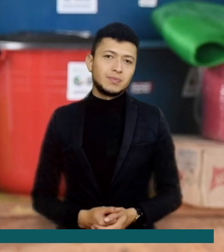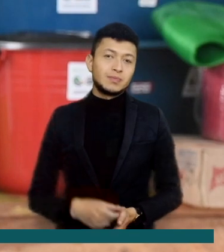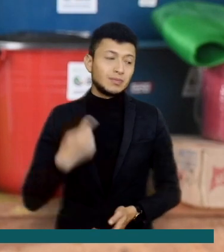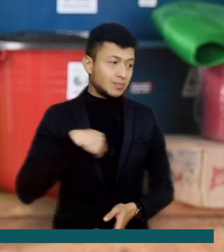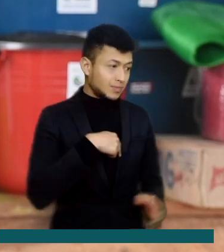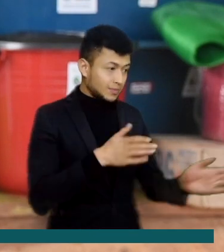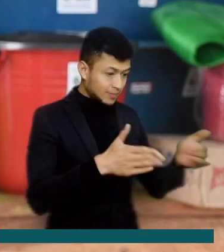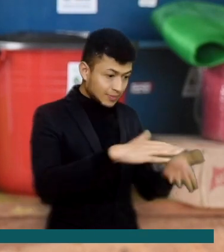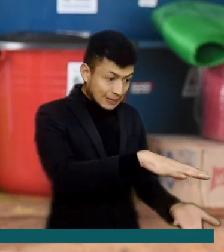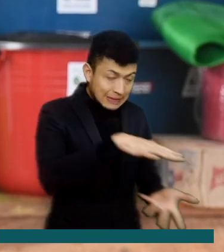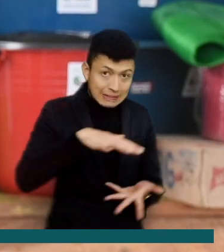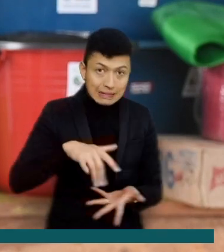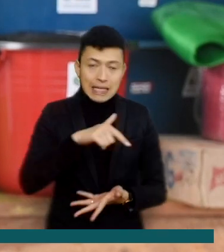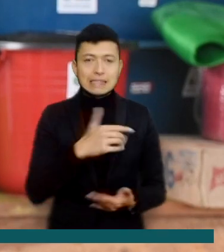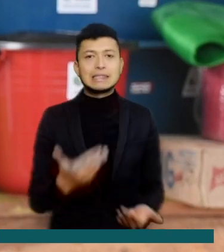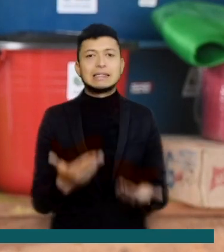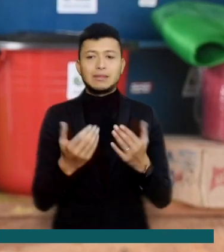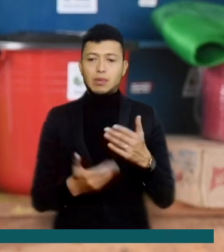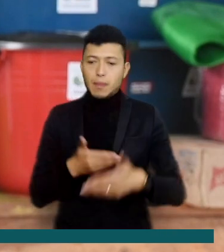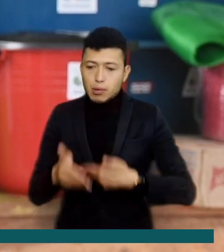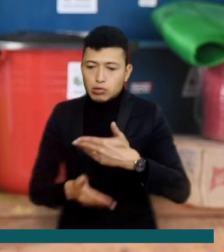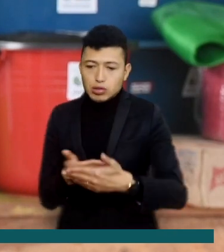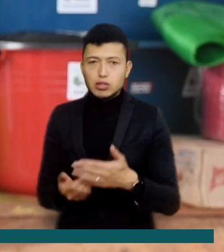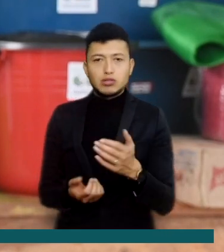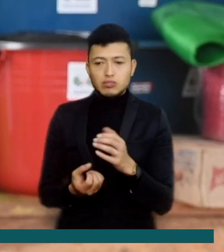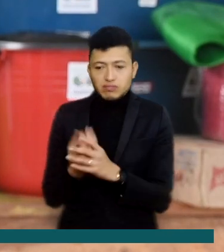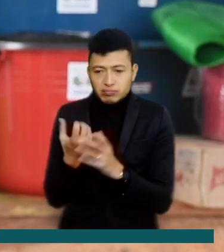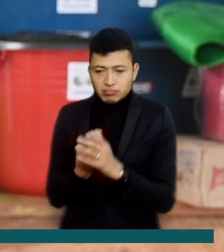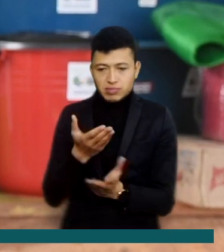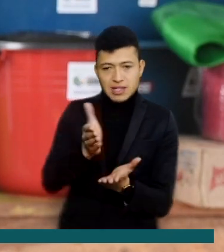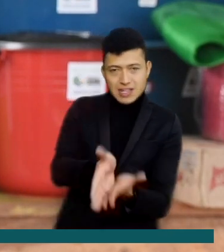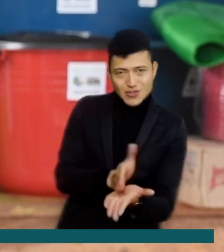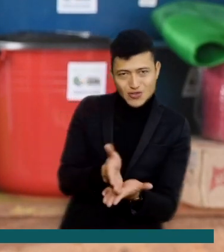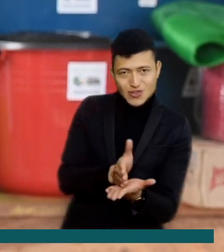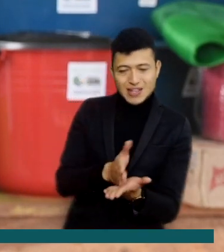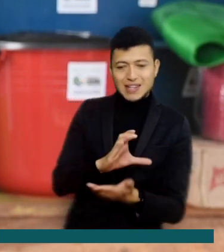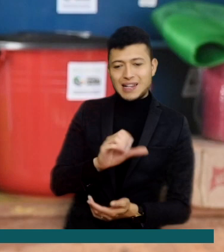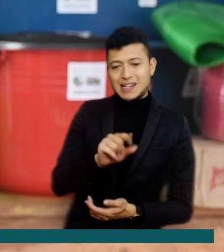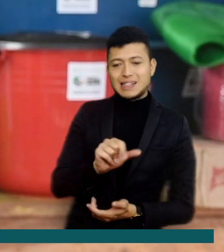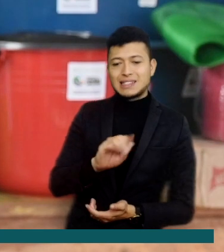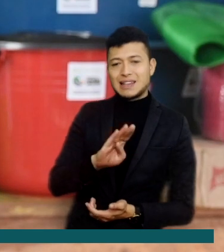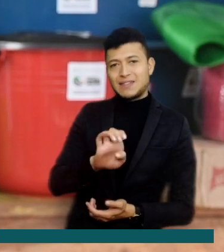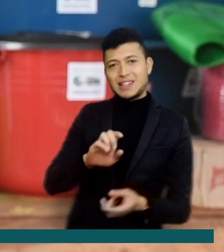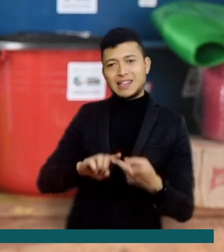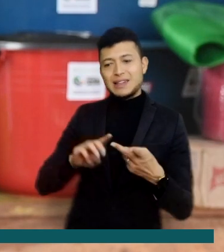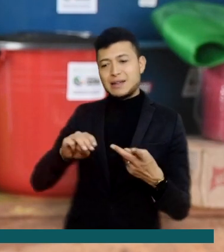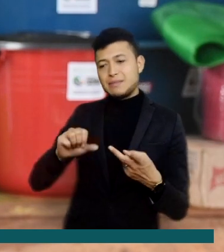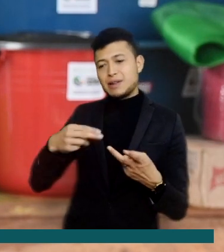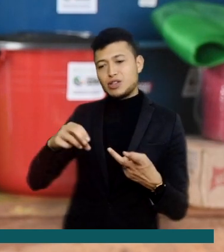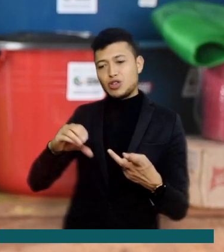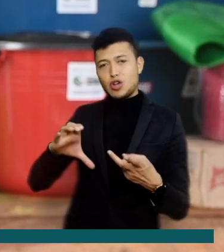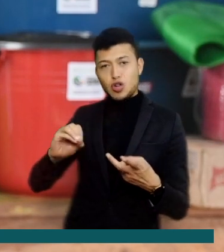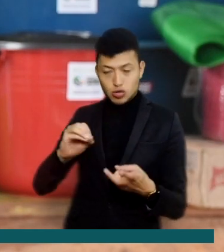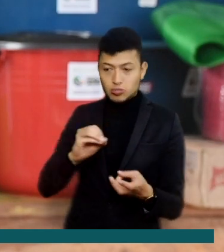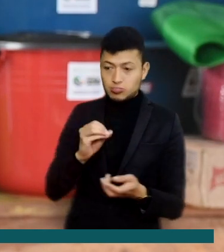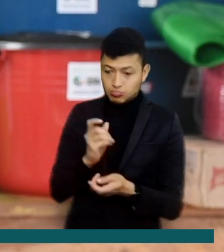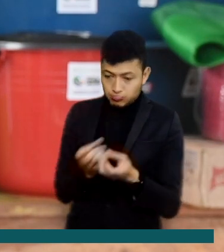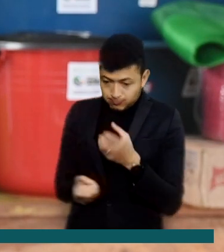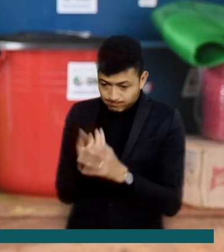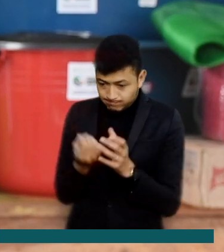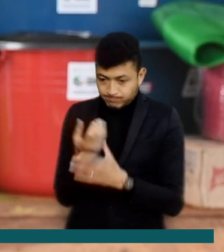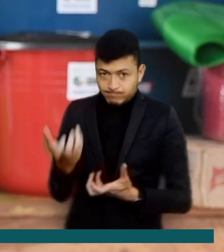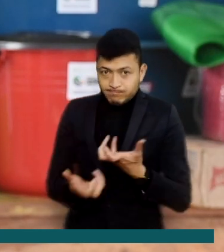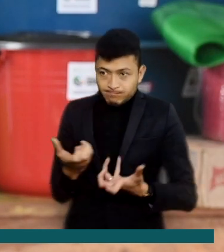aumentamos nuestro proceso del cazabe y el mañoco y así poder vender más y ayudarnos